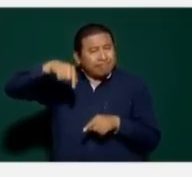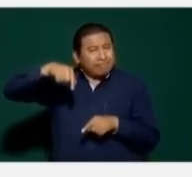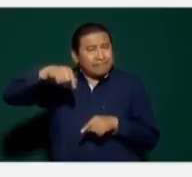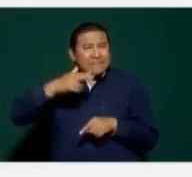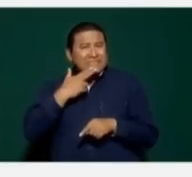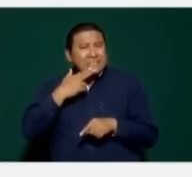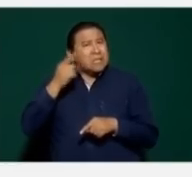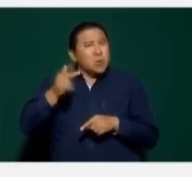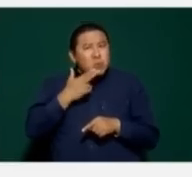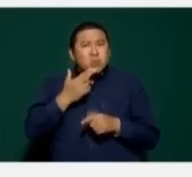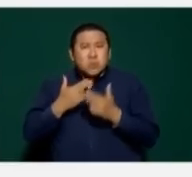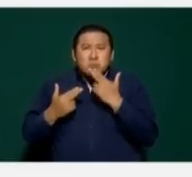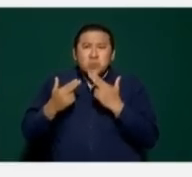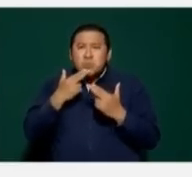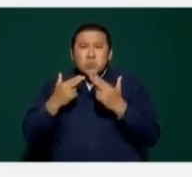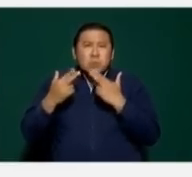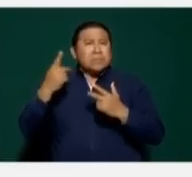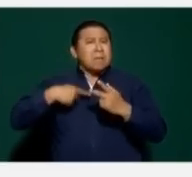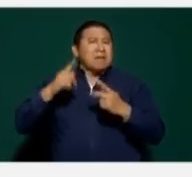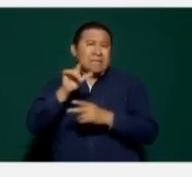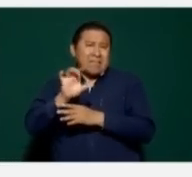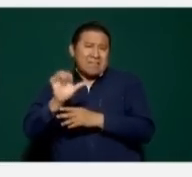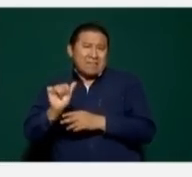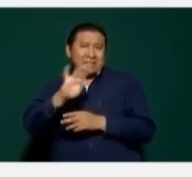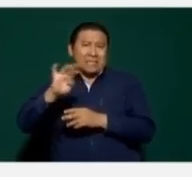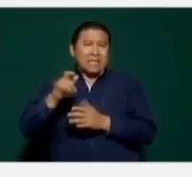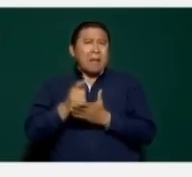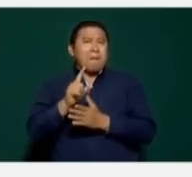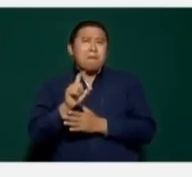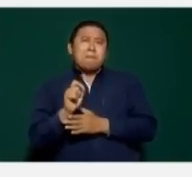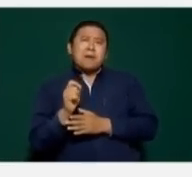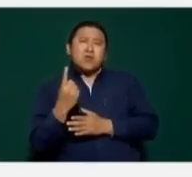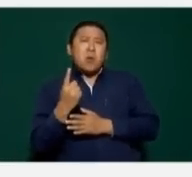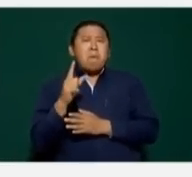se consume, en Lázaro Cárdenas a